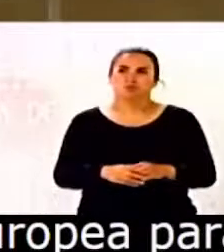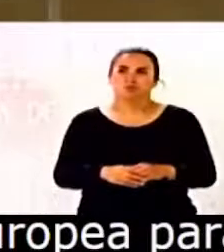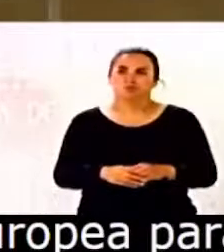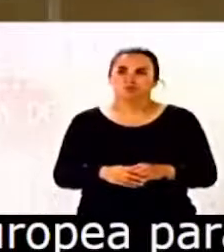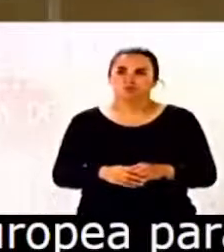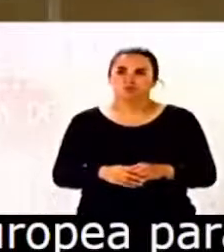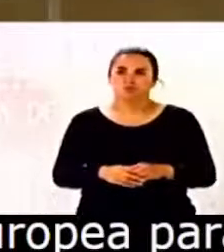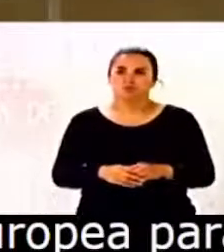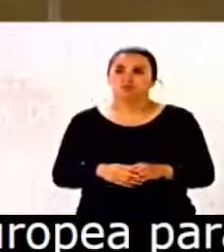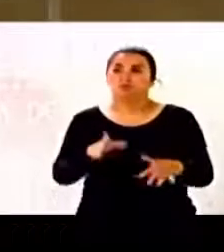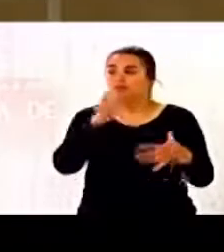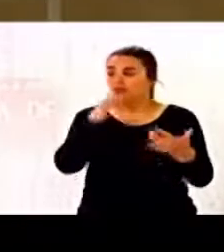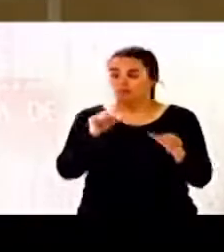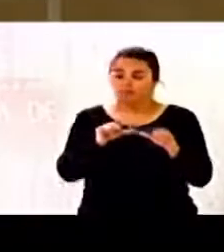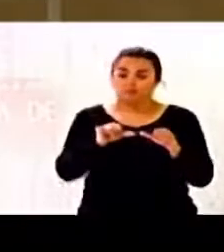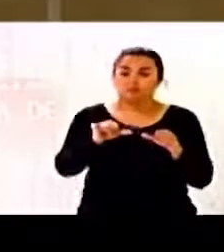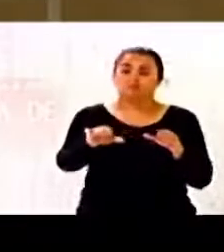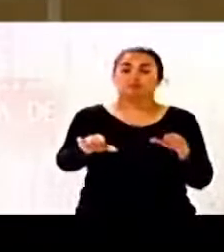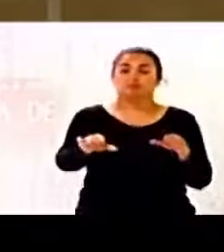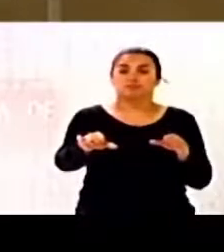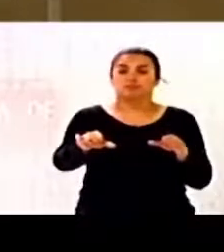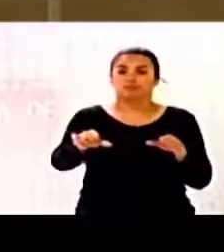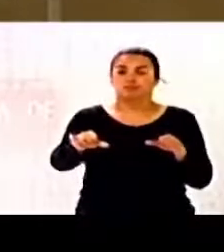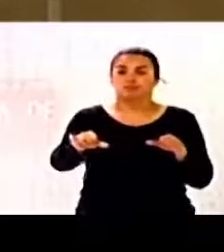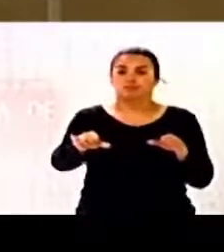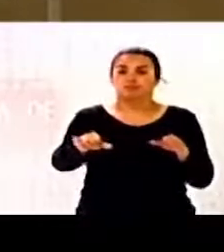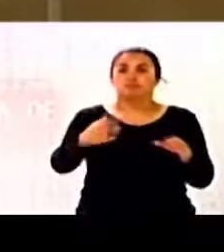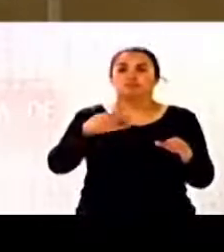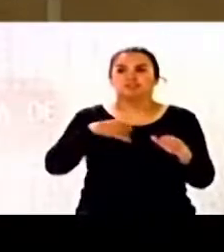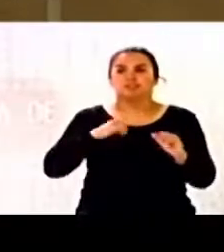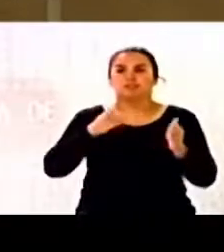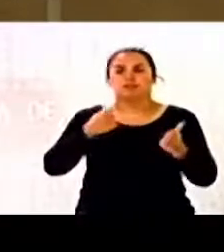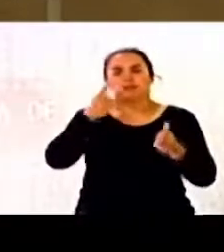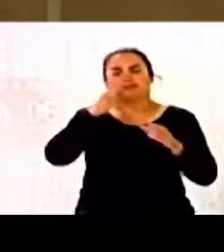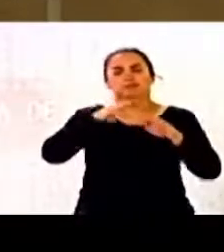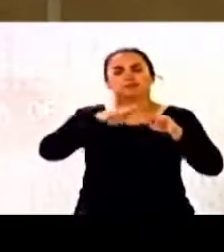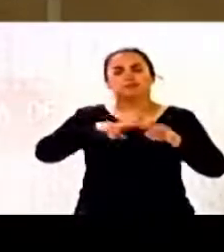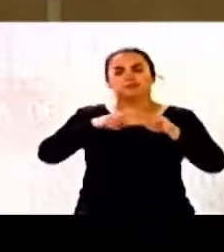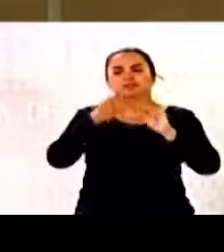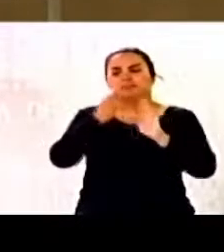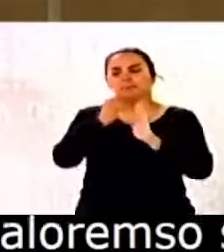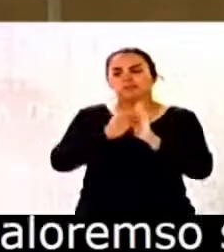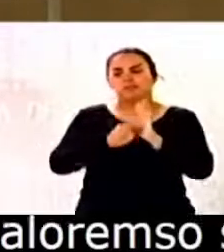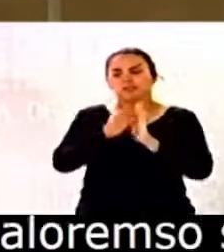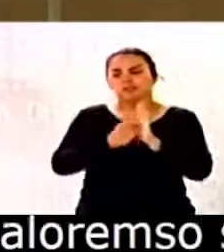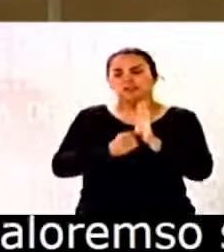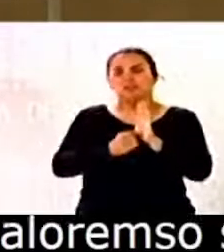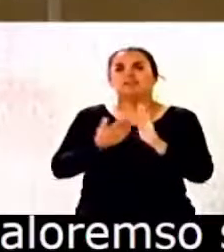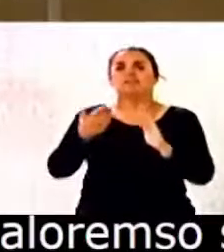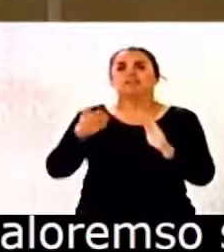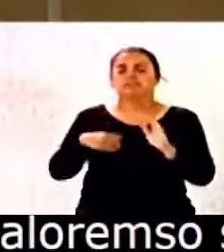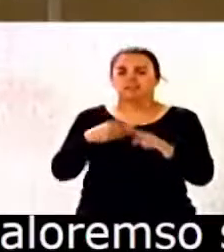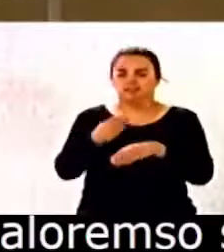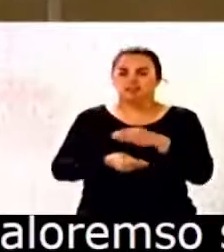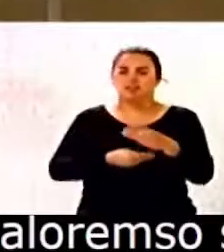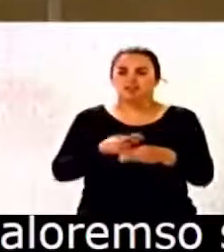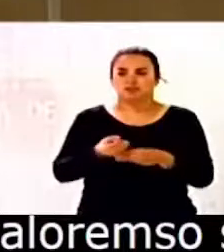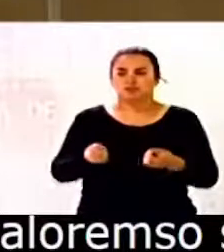A partir de este momento, pues será cuando empecemos a valorar si esas medidas que ya se están poniendo encima de la